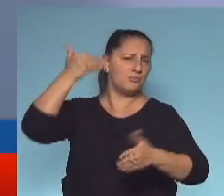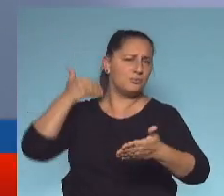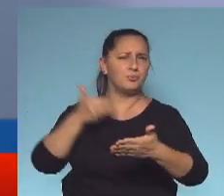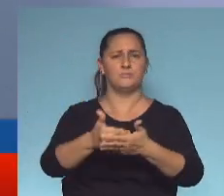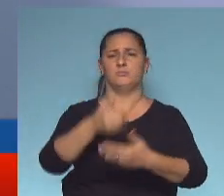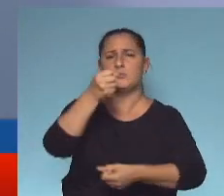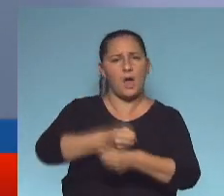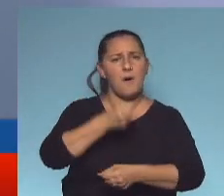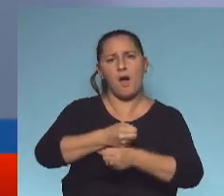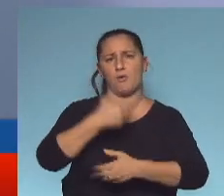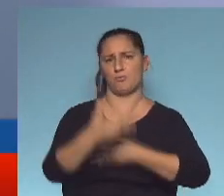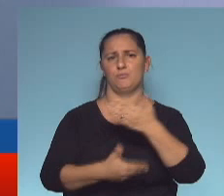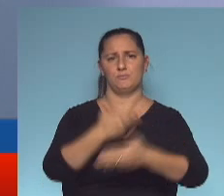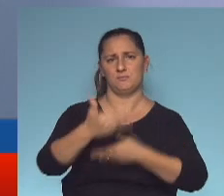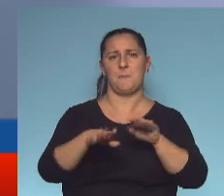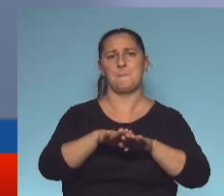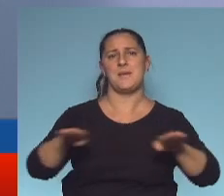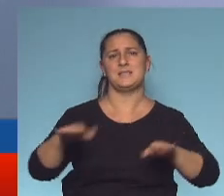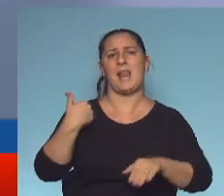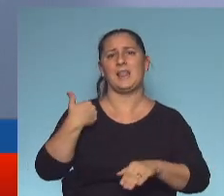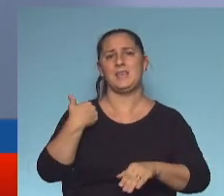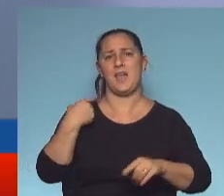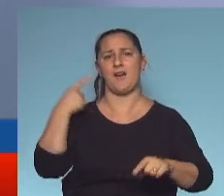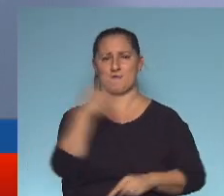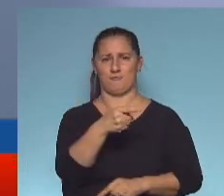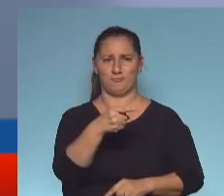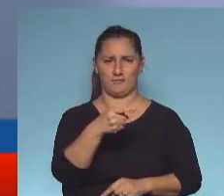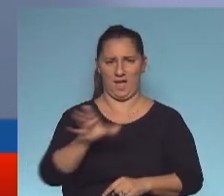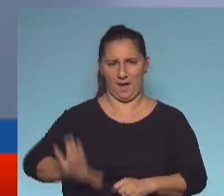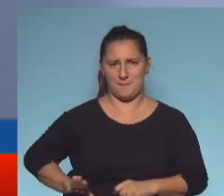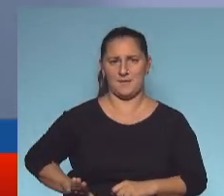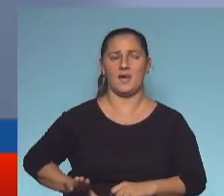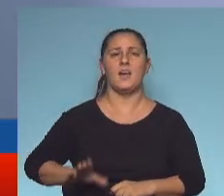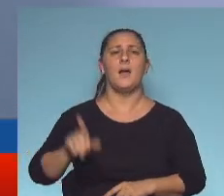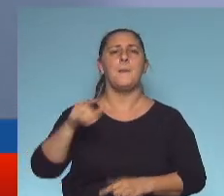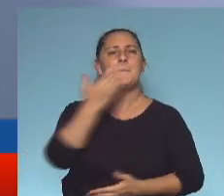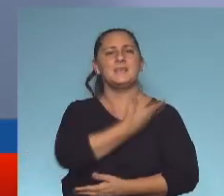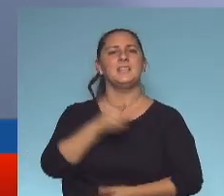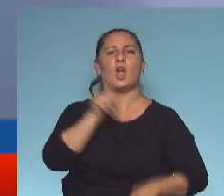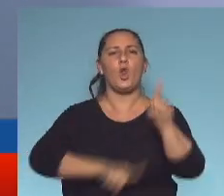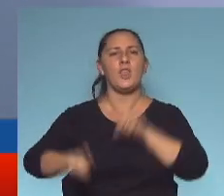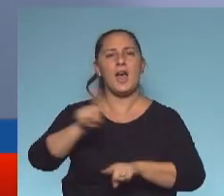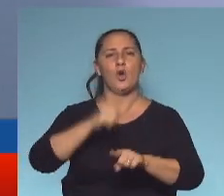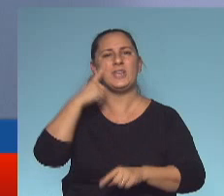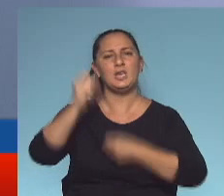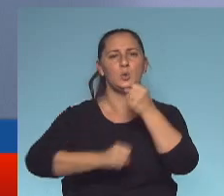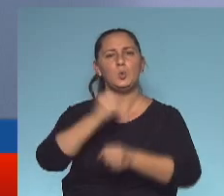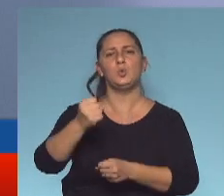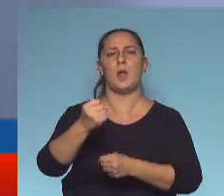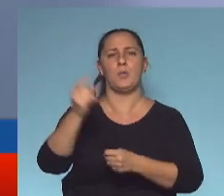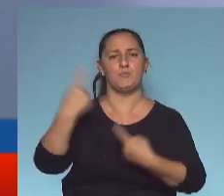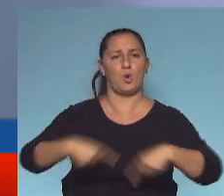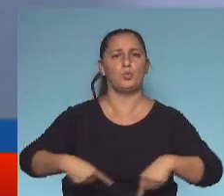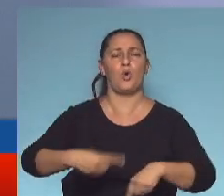que hemos hecho en nuestra Mesa Argentina contra el Hambre. Daniel es presidente de la Coordinadora de las Industrias de Productos